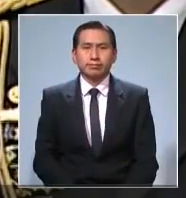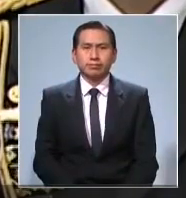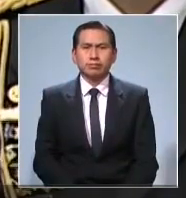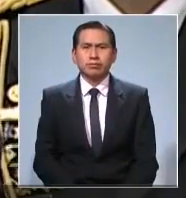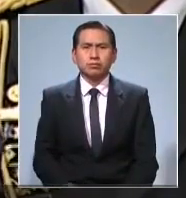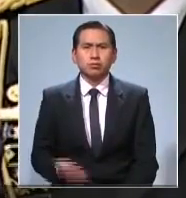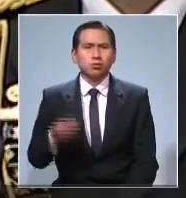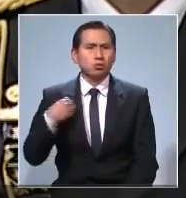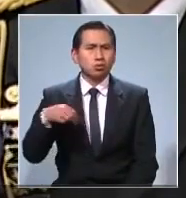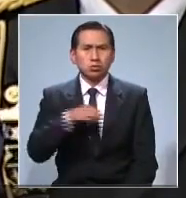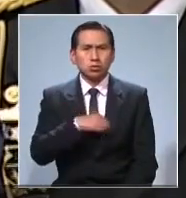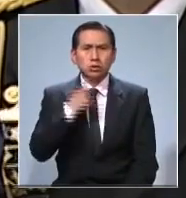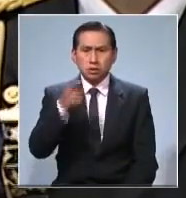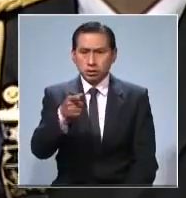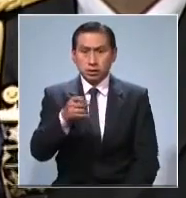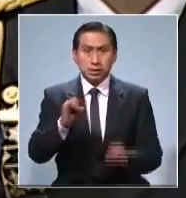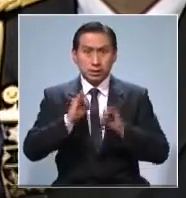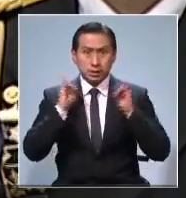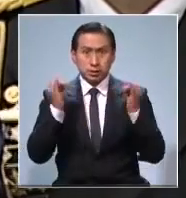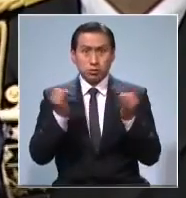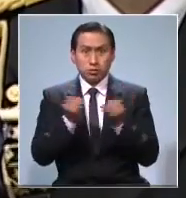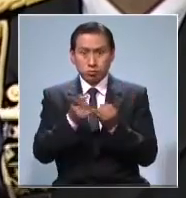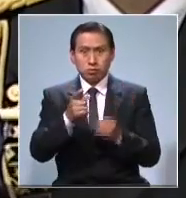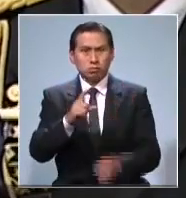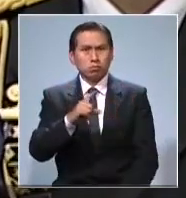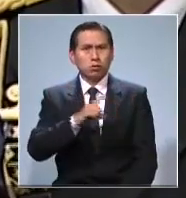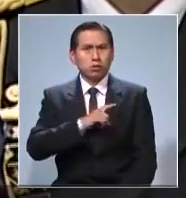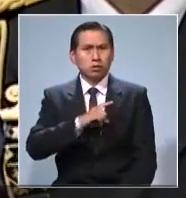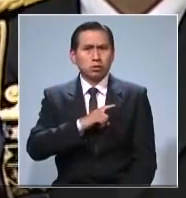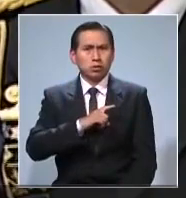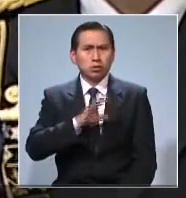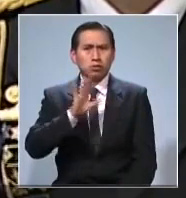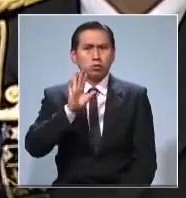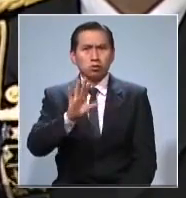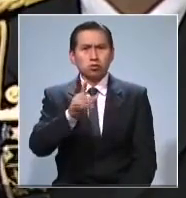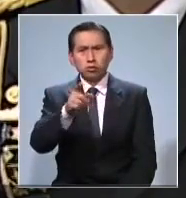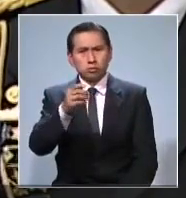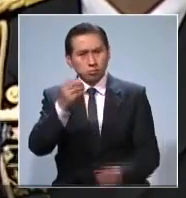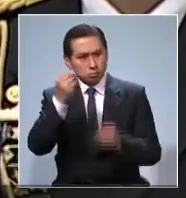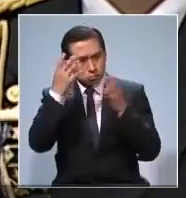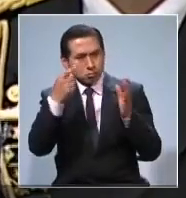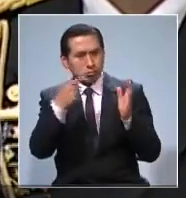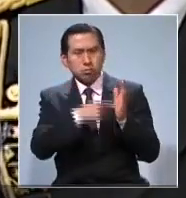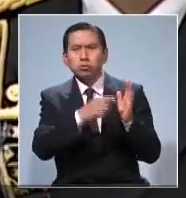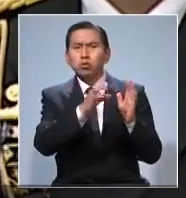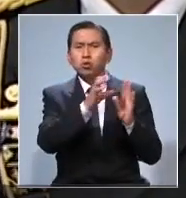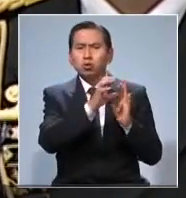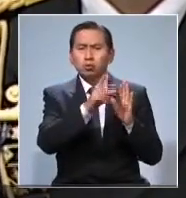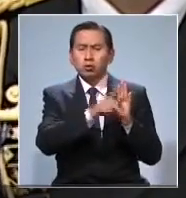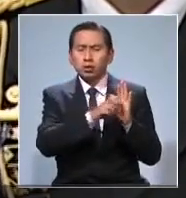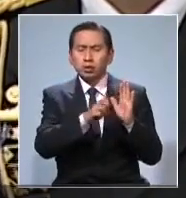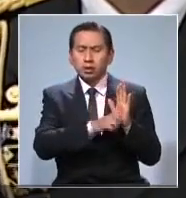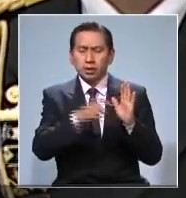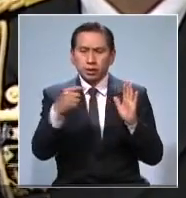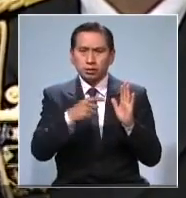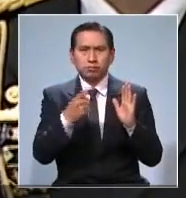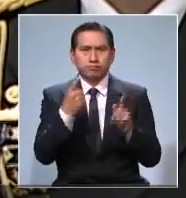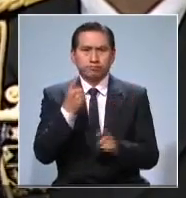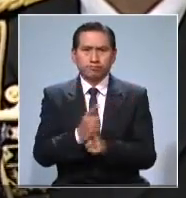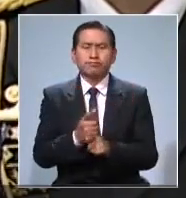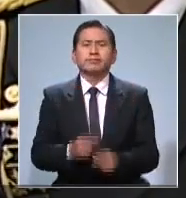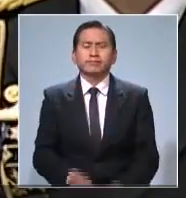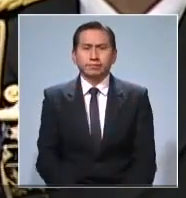Debemos recalcar que esta institución responde, pues, a nuestra constitución política del